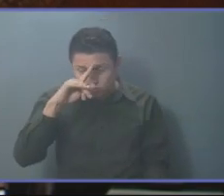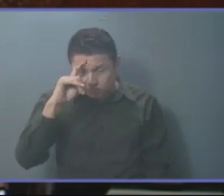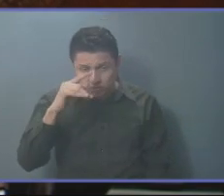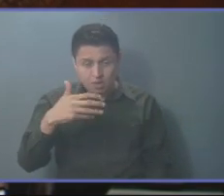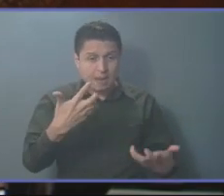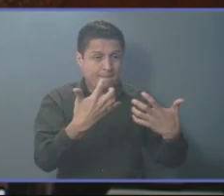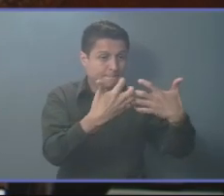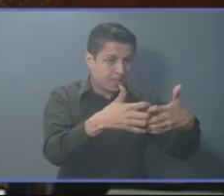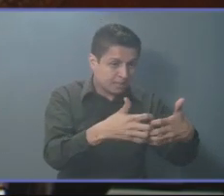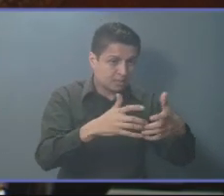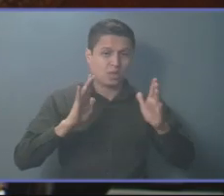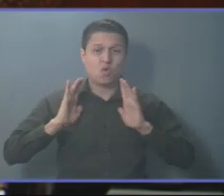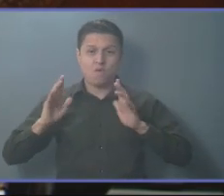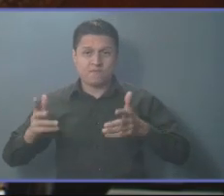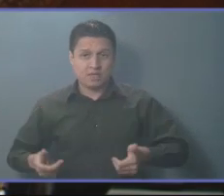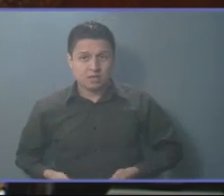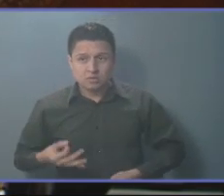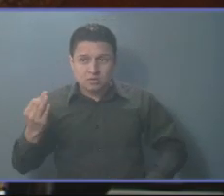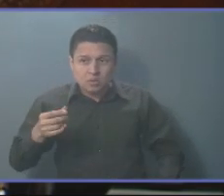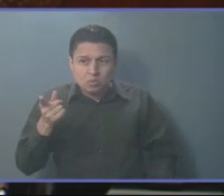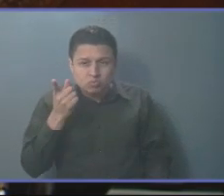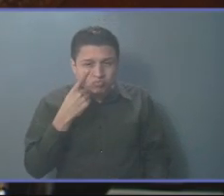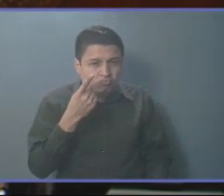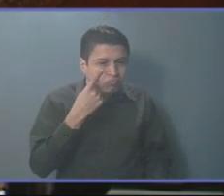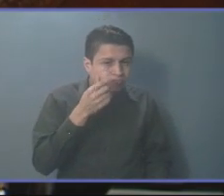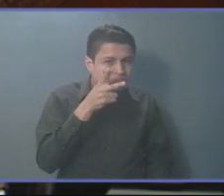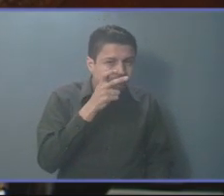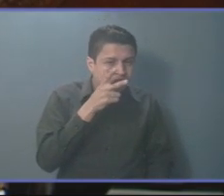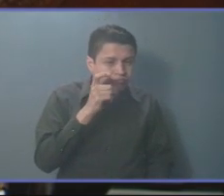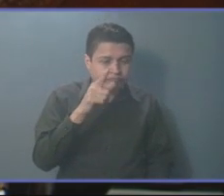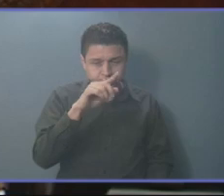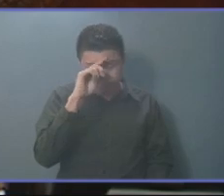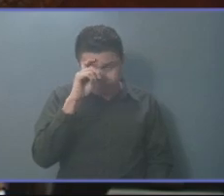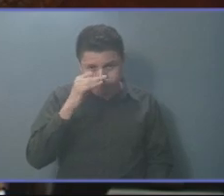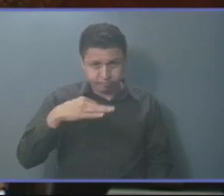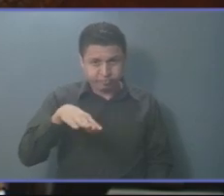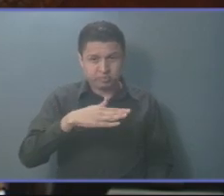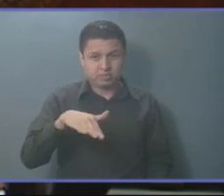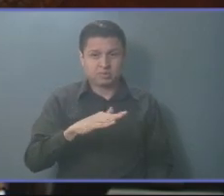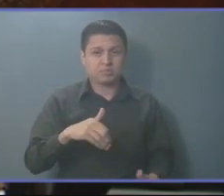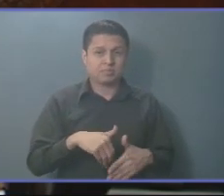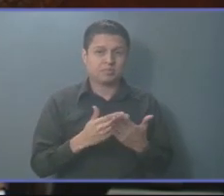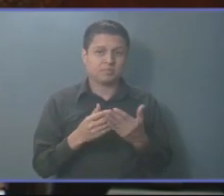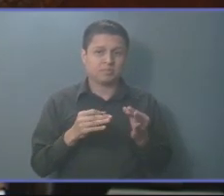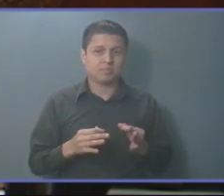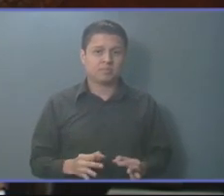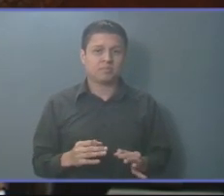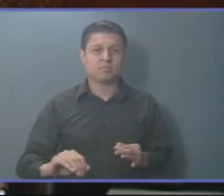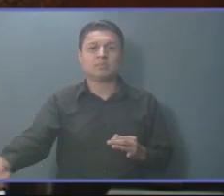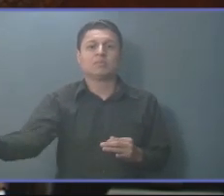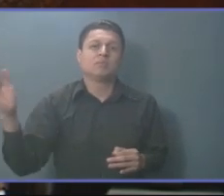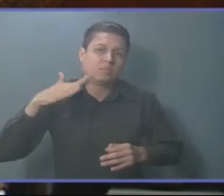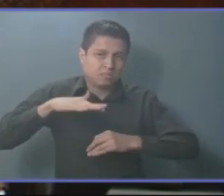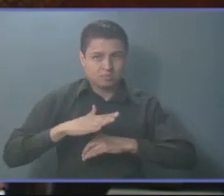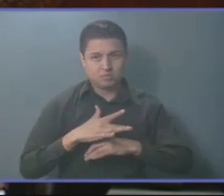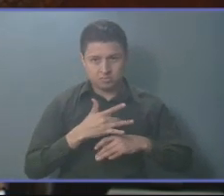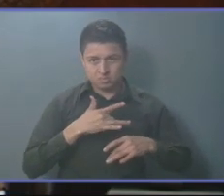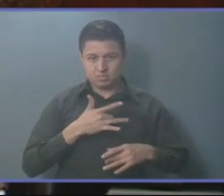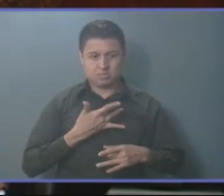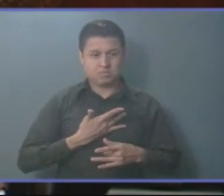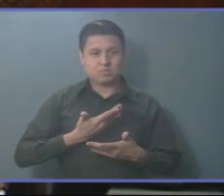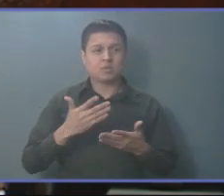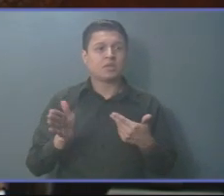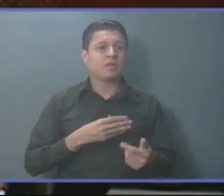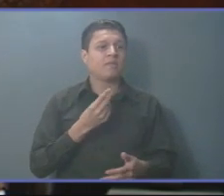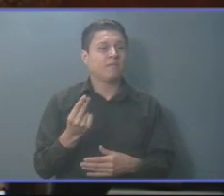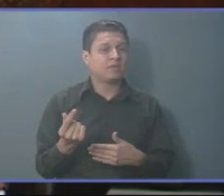del empleador que en los lugares de trabajo se cuente con desinfectante para las manos, productos sanitarios y lugares de fácil